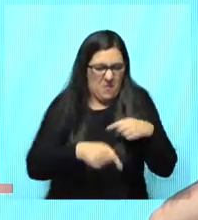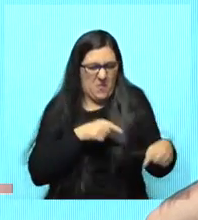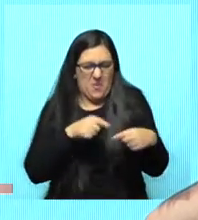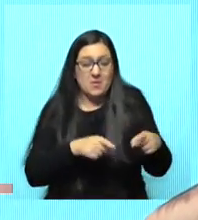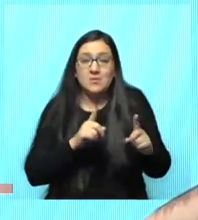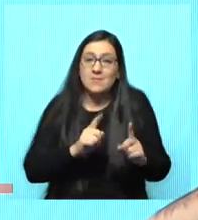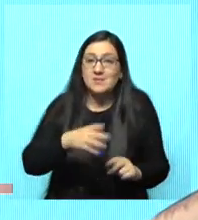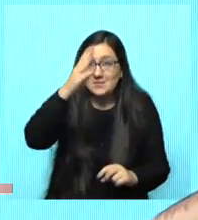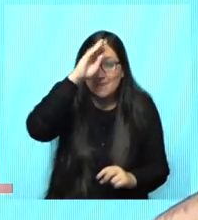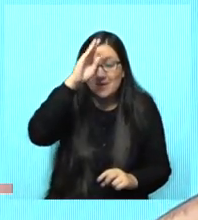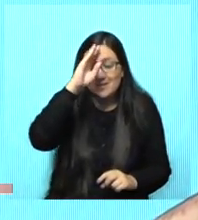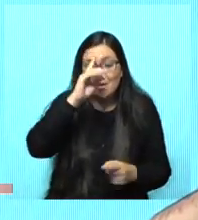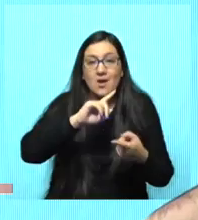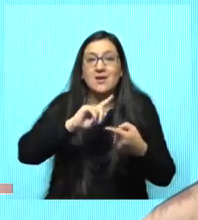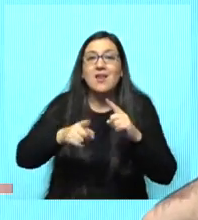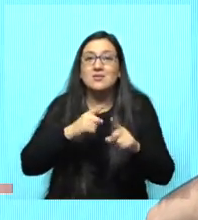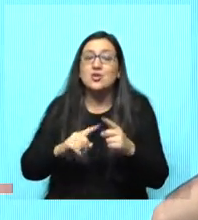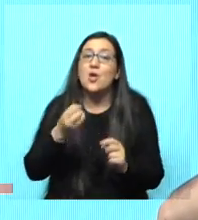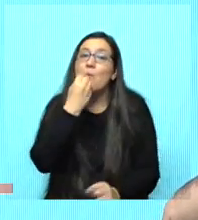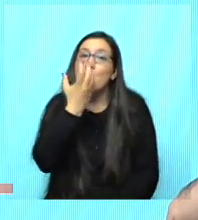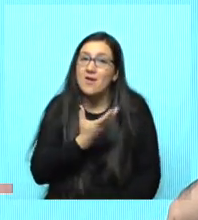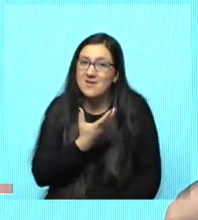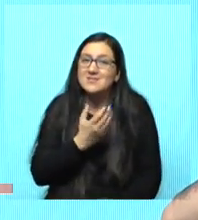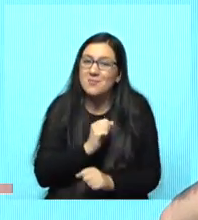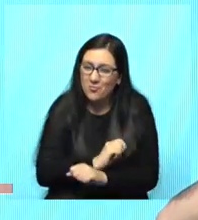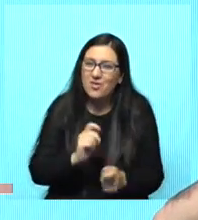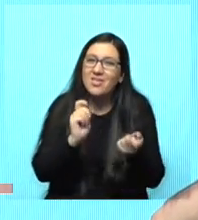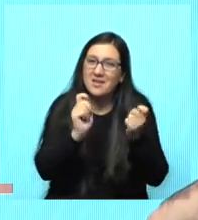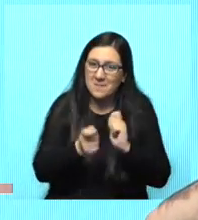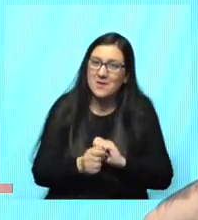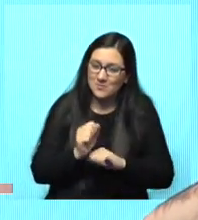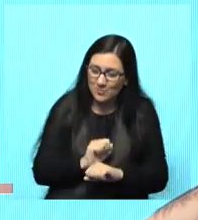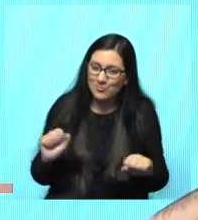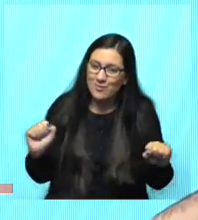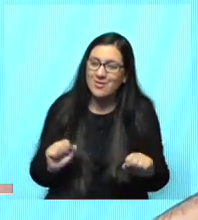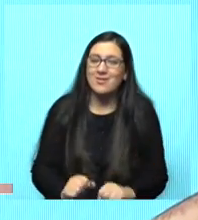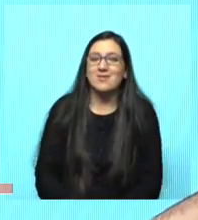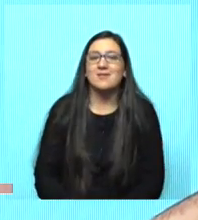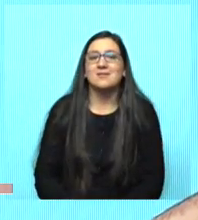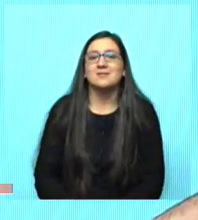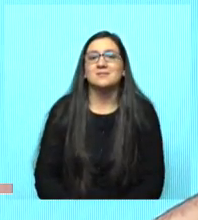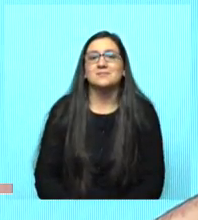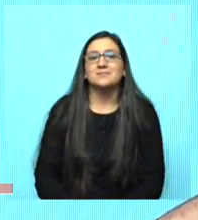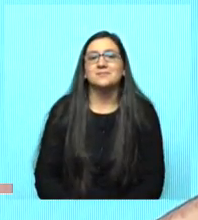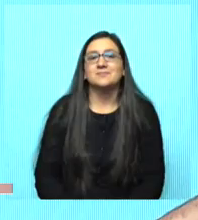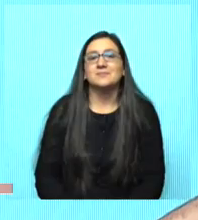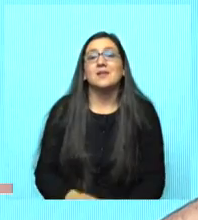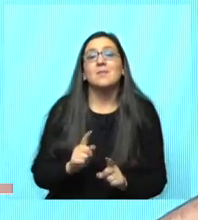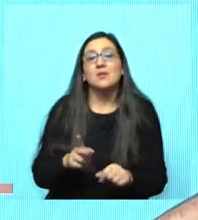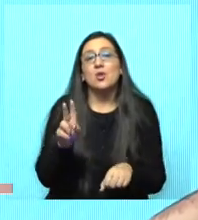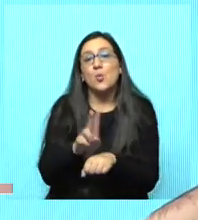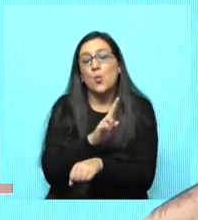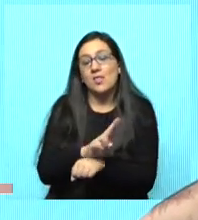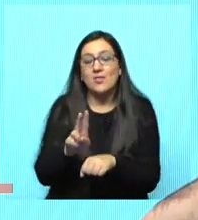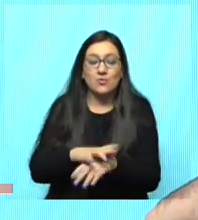es lo que tenemos que generar, como poder generar ese cambio de chip, ese cambio en lo que son nuestras relaciones interpersonales, en el cuidado con los